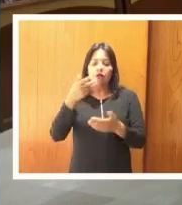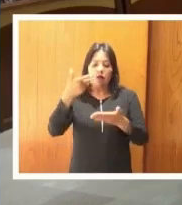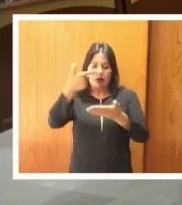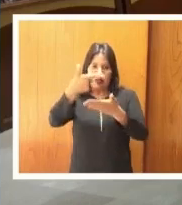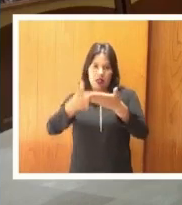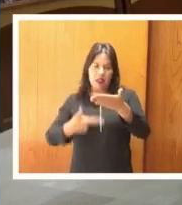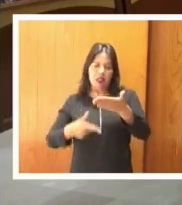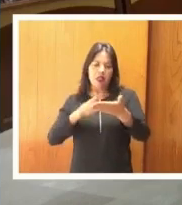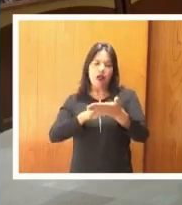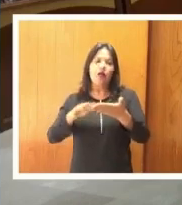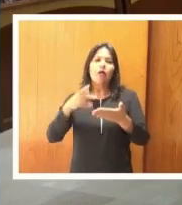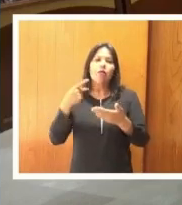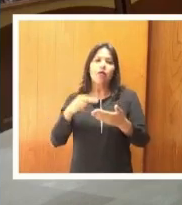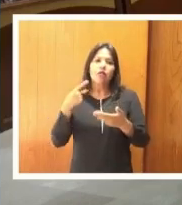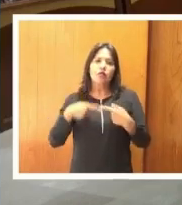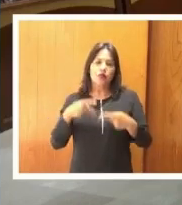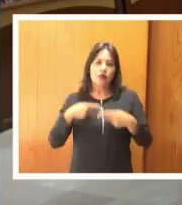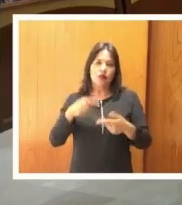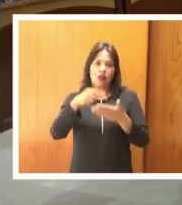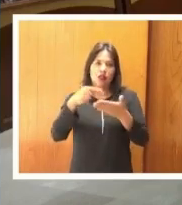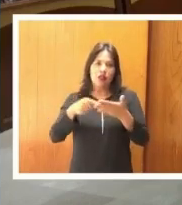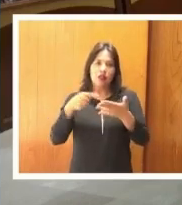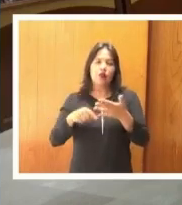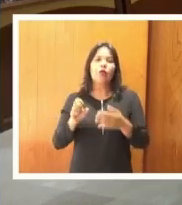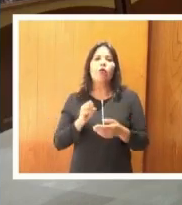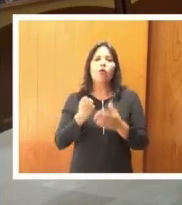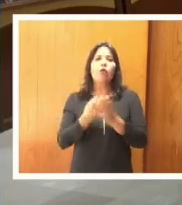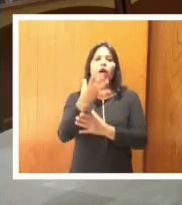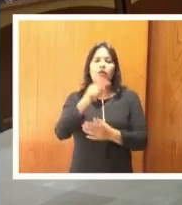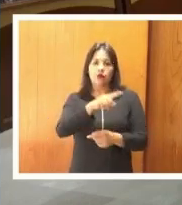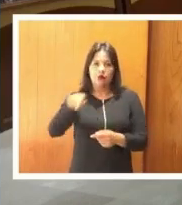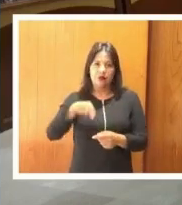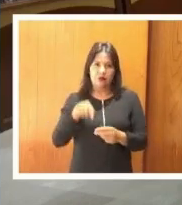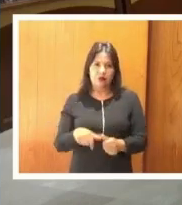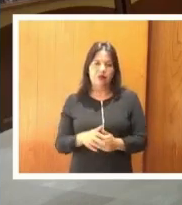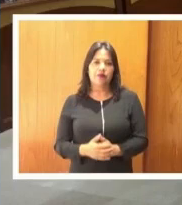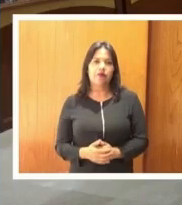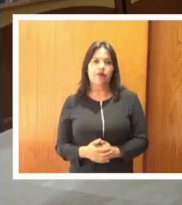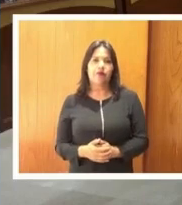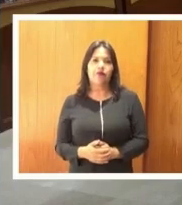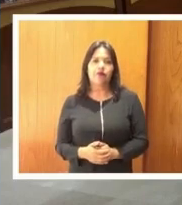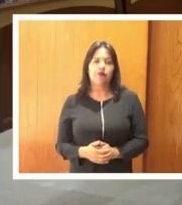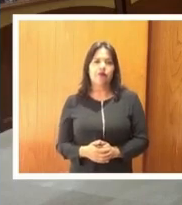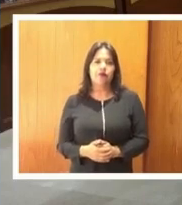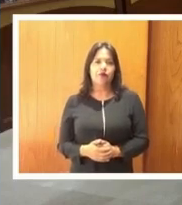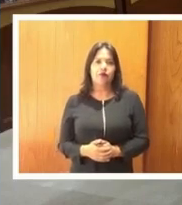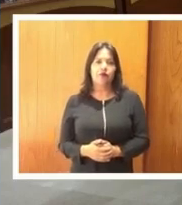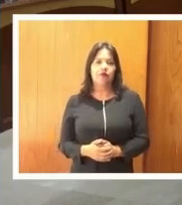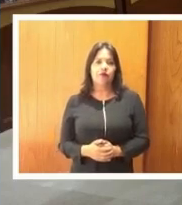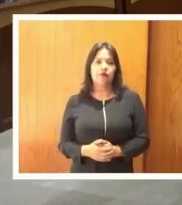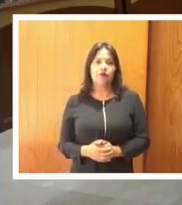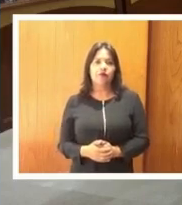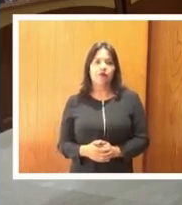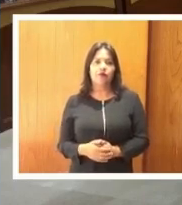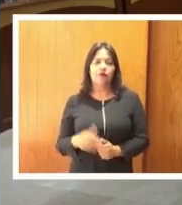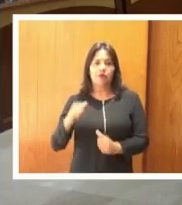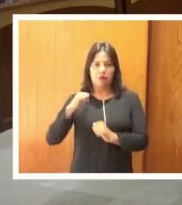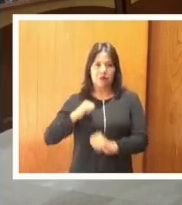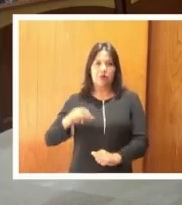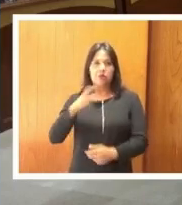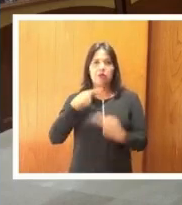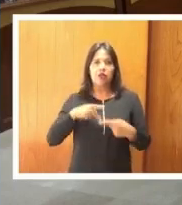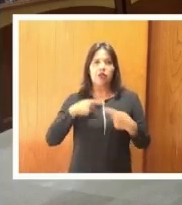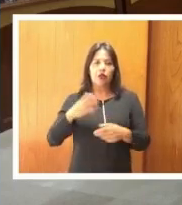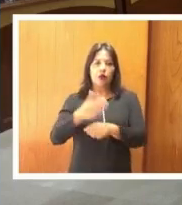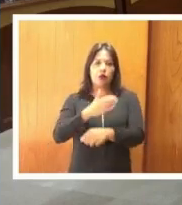asistencia y la declaratoria del quórum correspondiente. Con gusto, comisionado presidente, comisionadas, comisionados, asistentes en general, muy